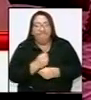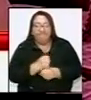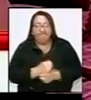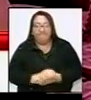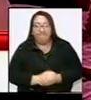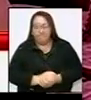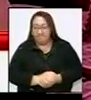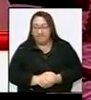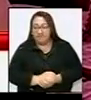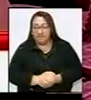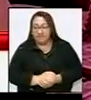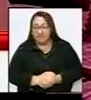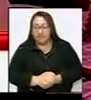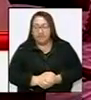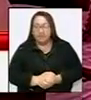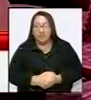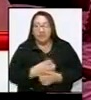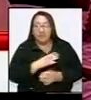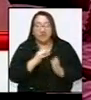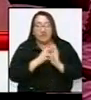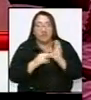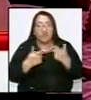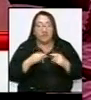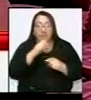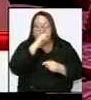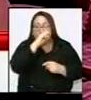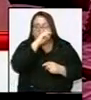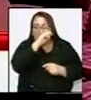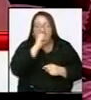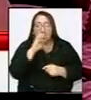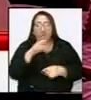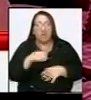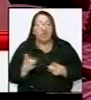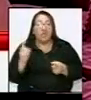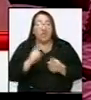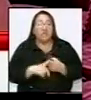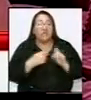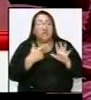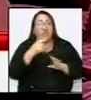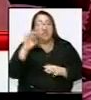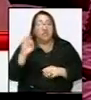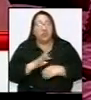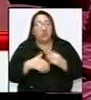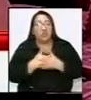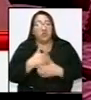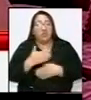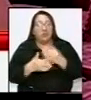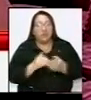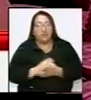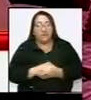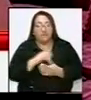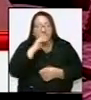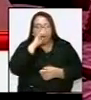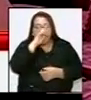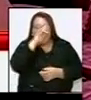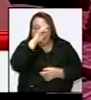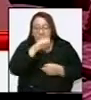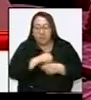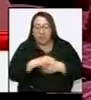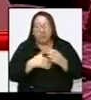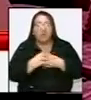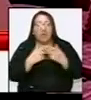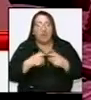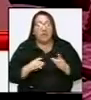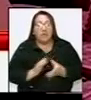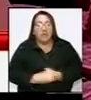ejecución. El gobernador regional de La Libertad afirmó que han llegado solo al 7% el avance de obras en La